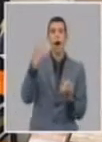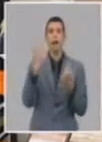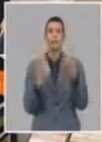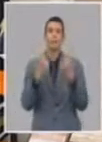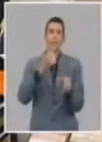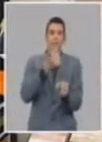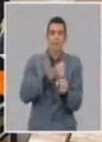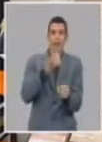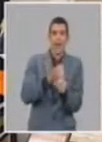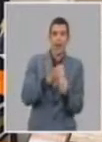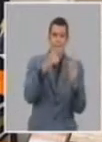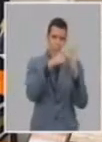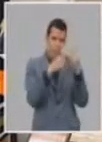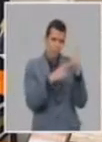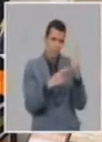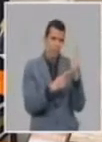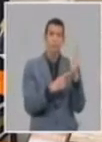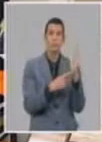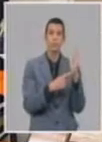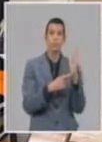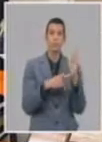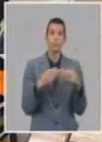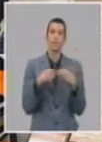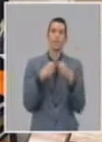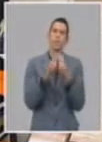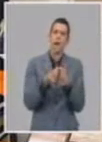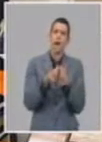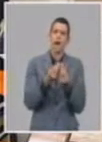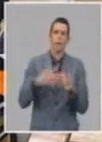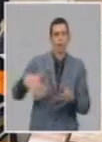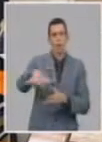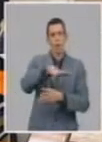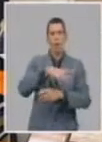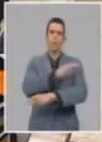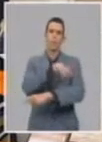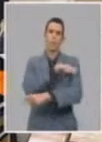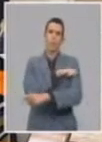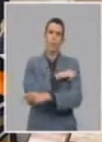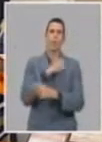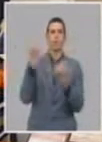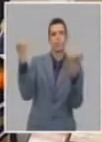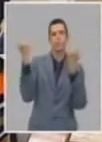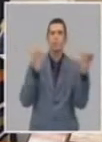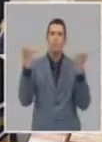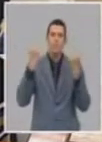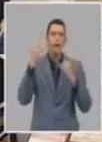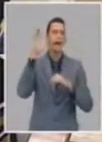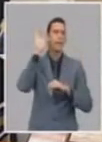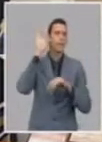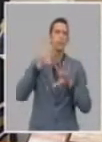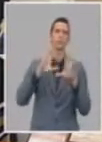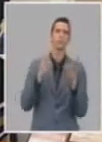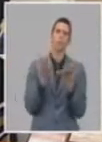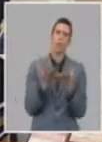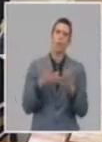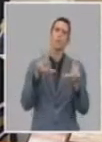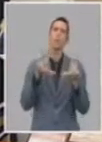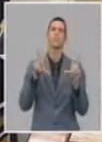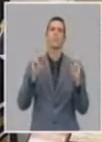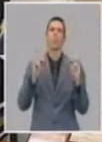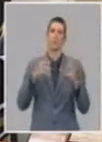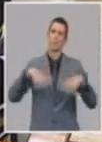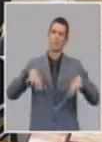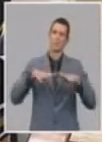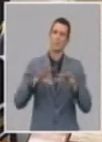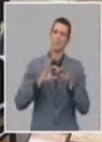población mantenerse altamente informado y de primera mano todo lo que está pasando en el país relacionado con esta